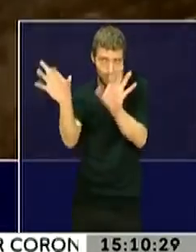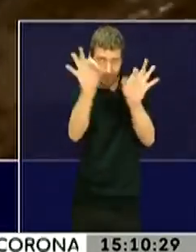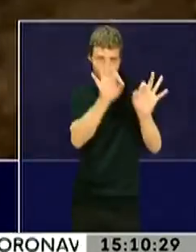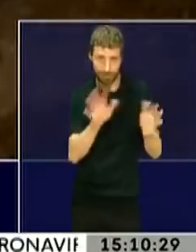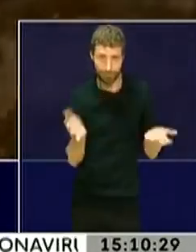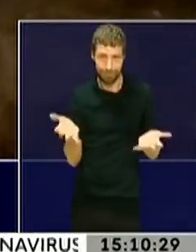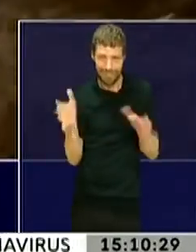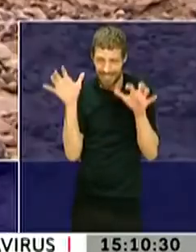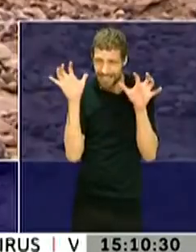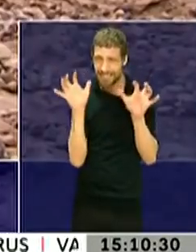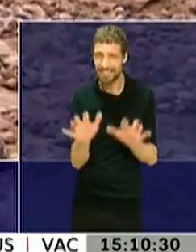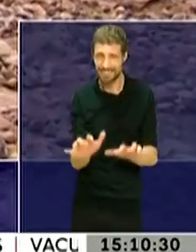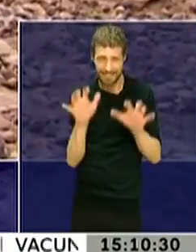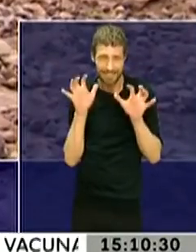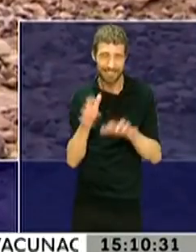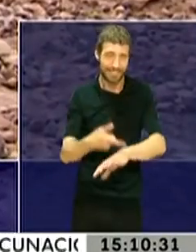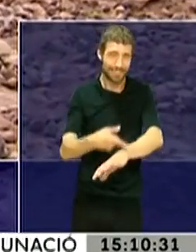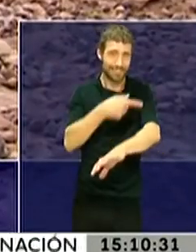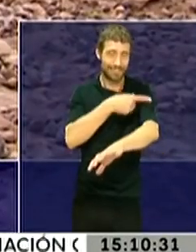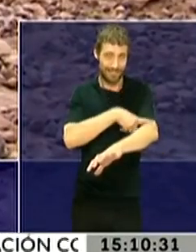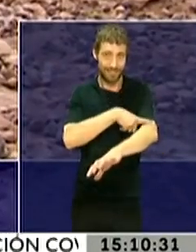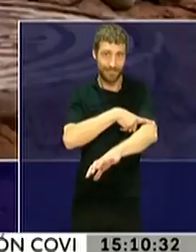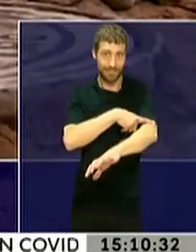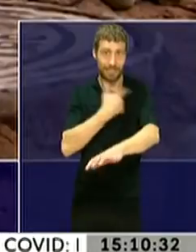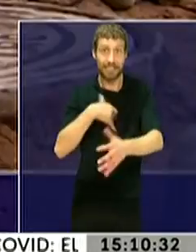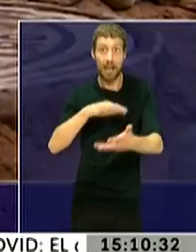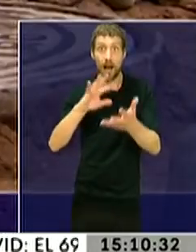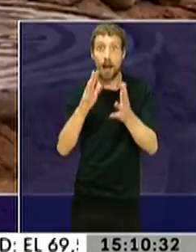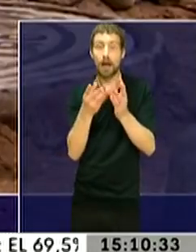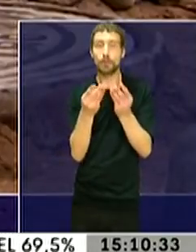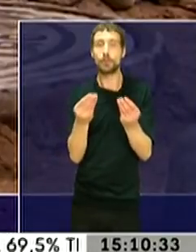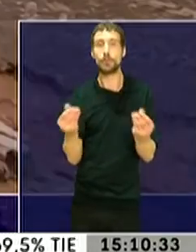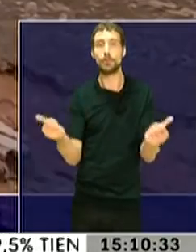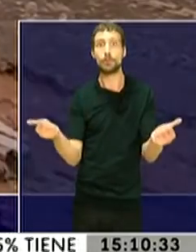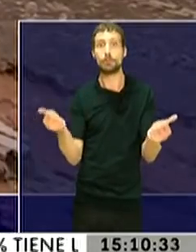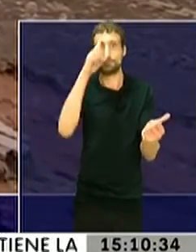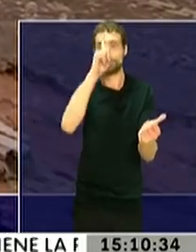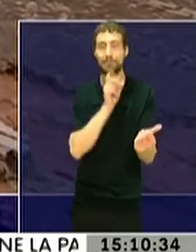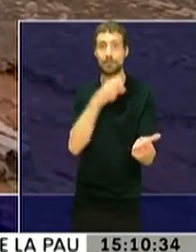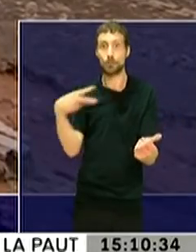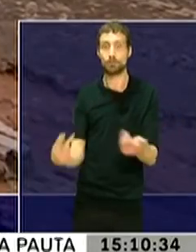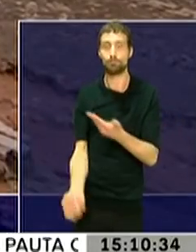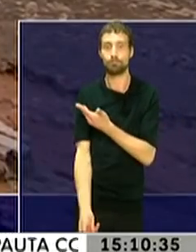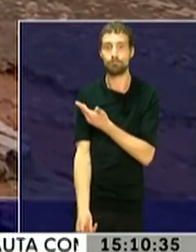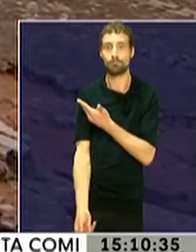tantas ganas que cuando ha llegado la calma, esta es la imagen del centro de la ciudad.